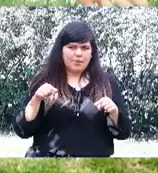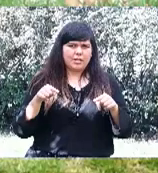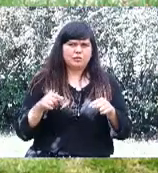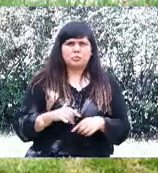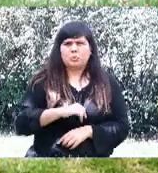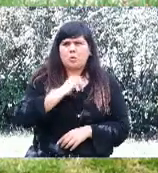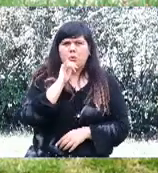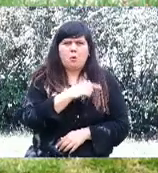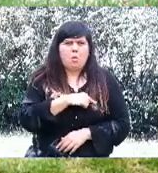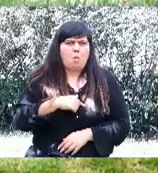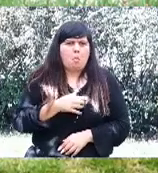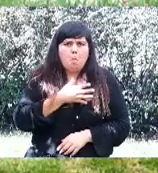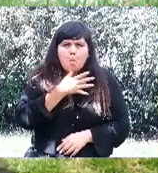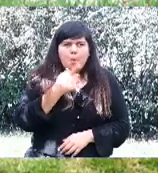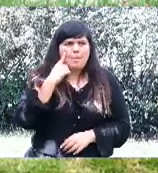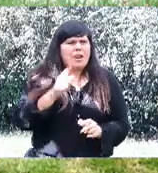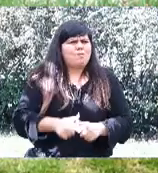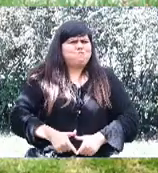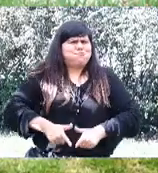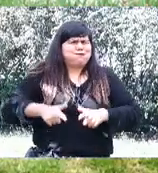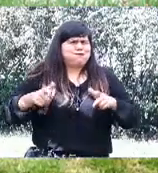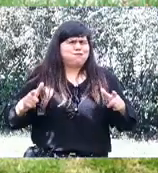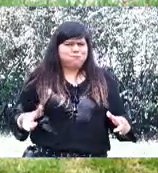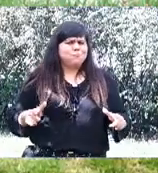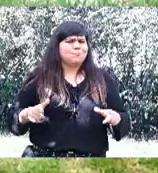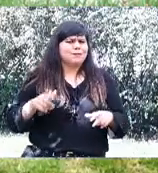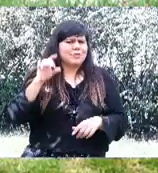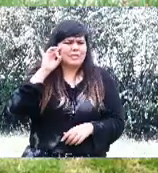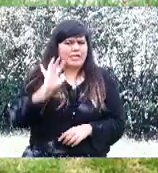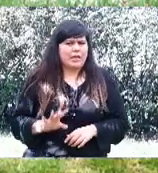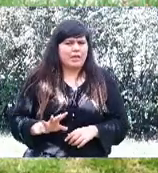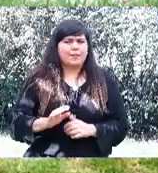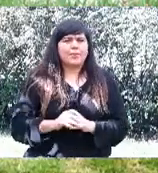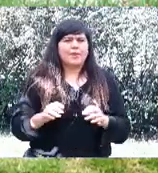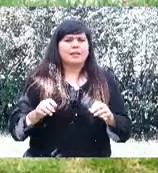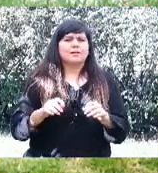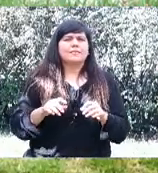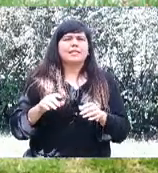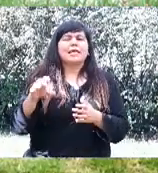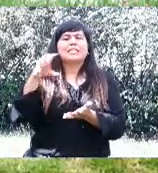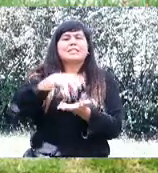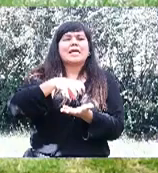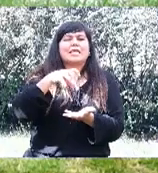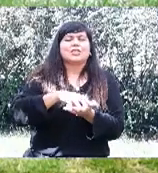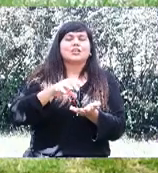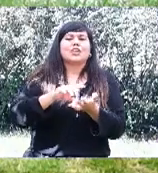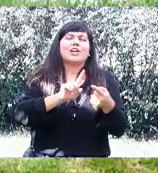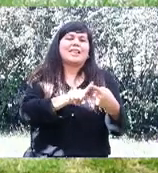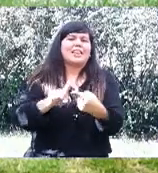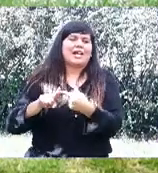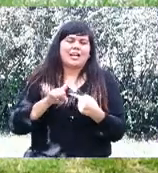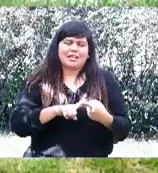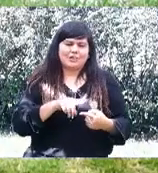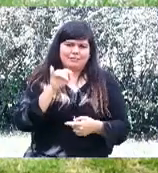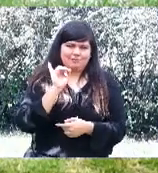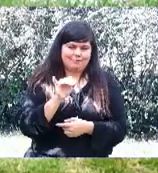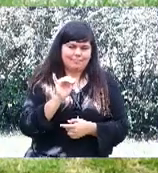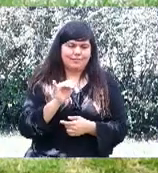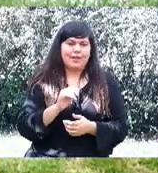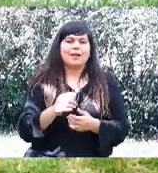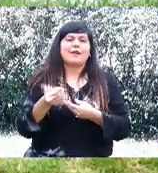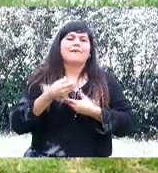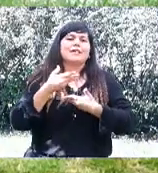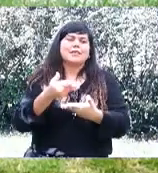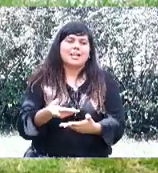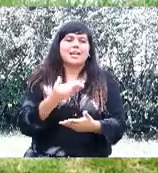exactamente cómo se llama pero sé que es más grande No es cierto el el el el sistem centro interactivo el centro No es cierto en general eh por la